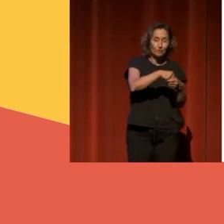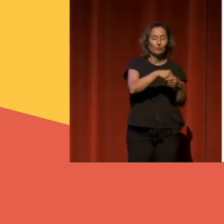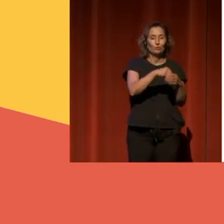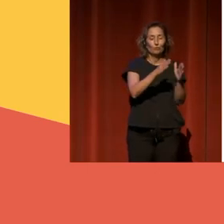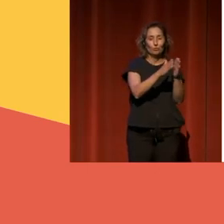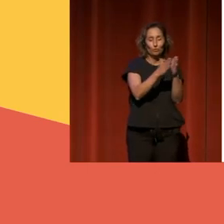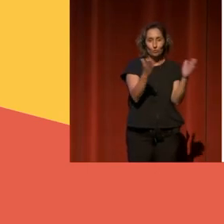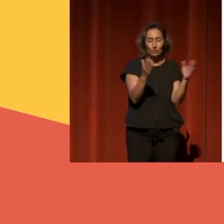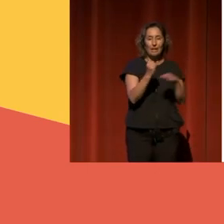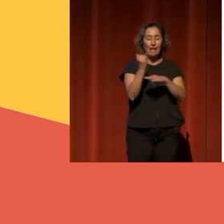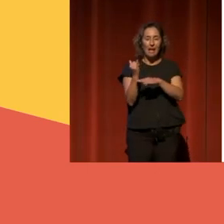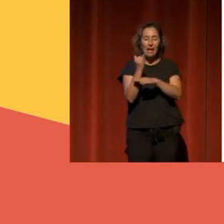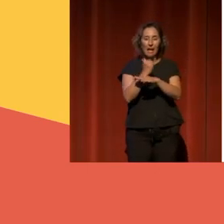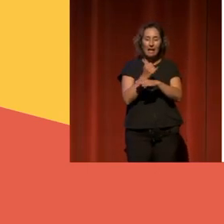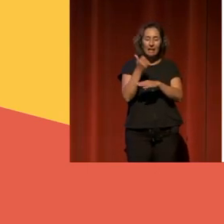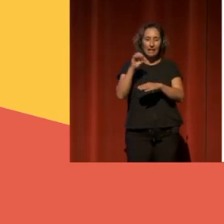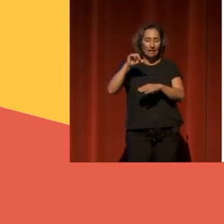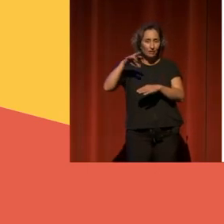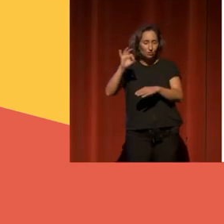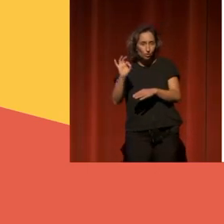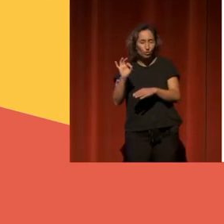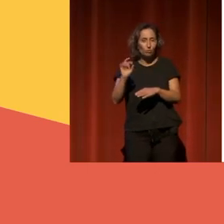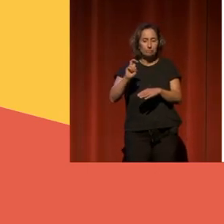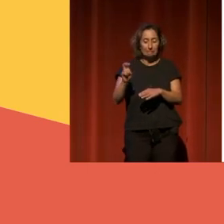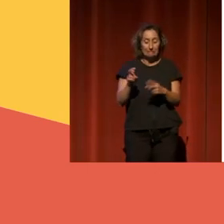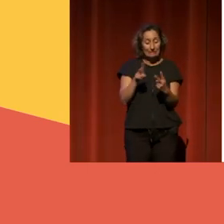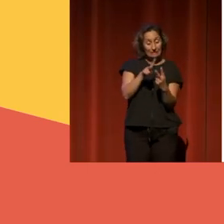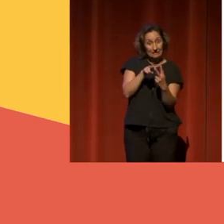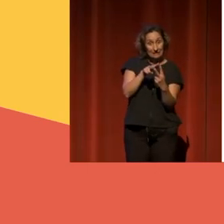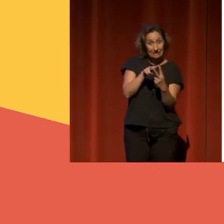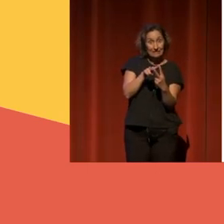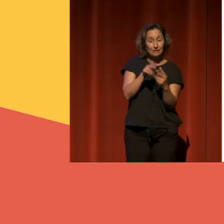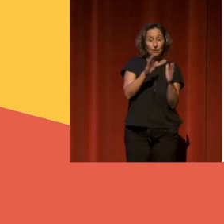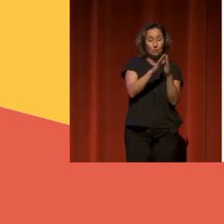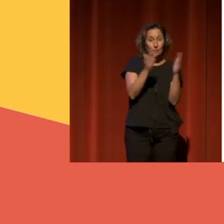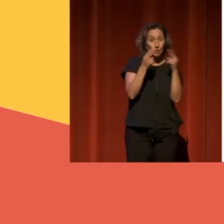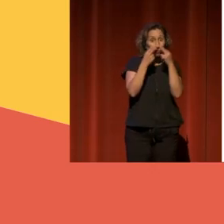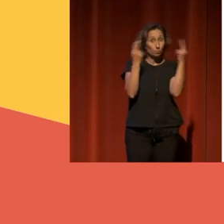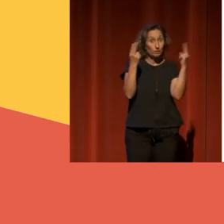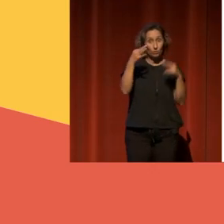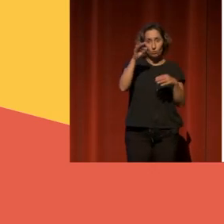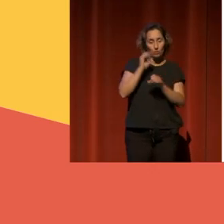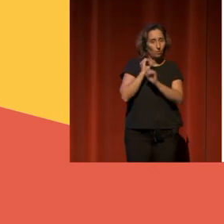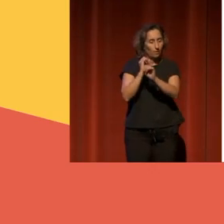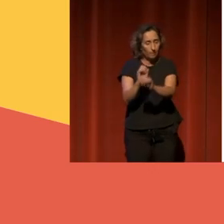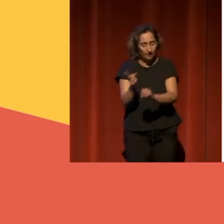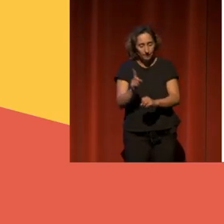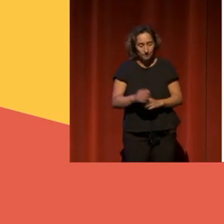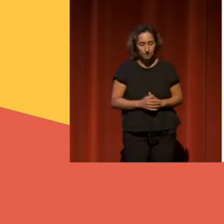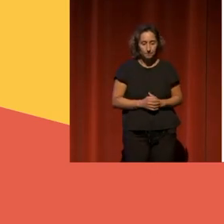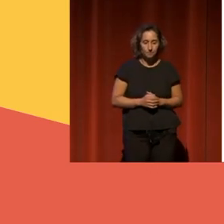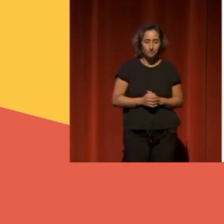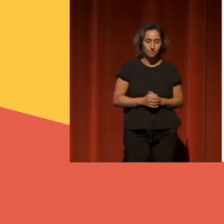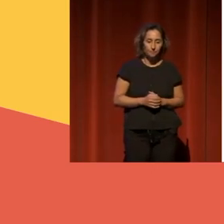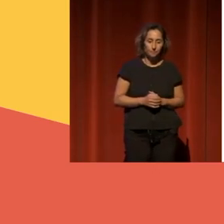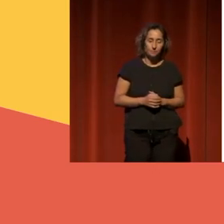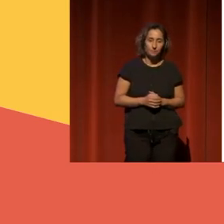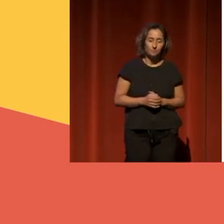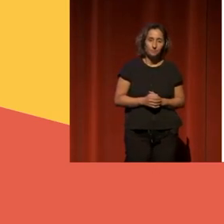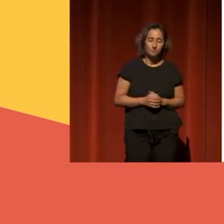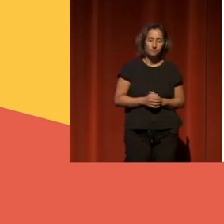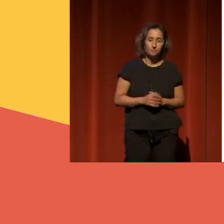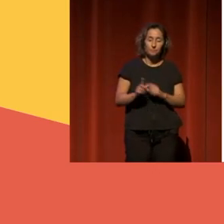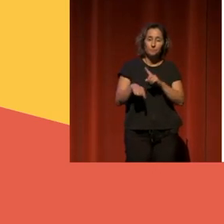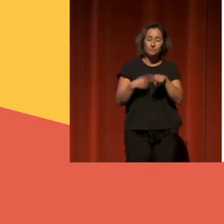Jaca y así. Es decir, que esos casos son los únicos que no dependen de una biblioteca pública. Y ya pues paso a